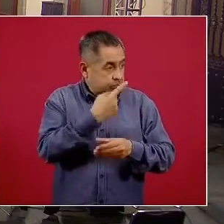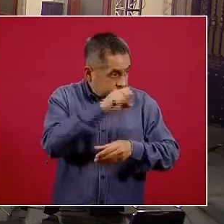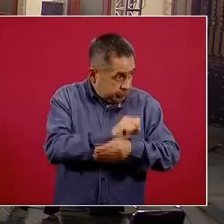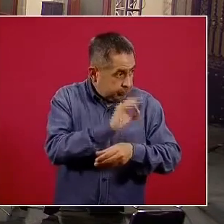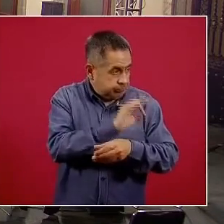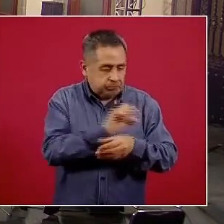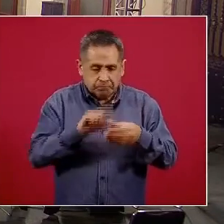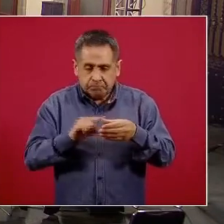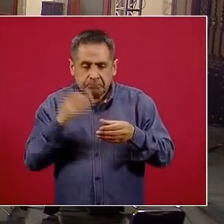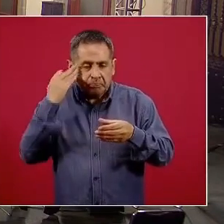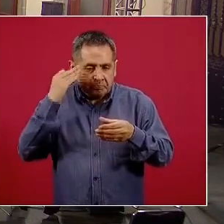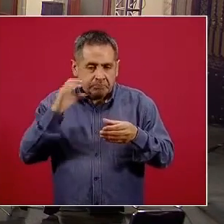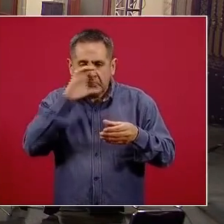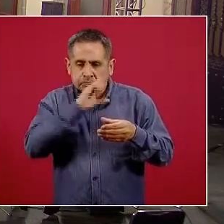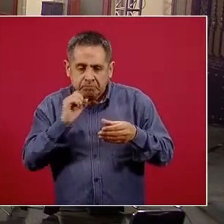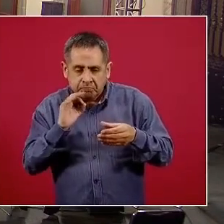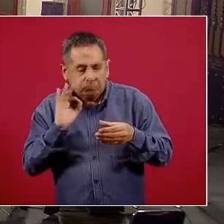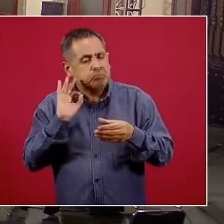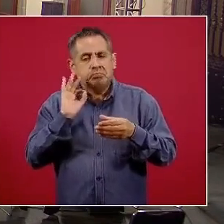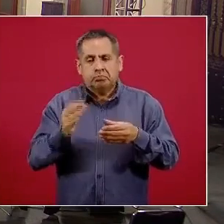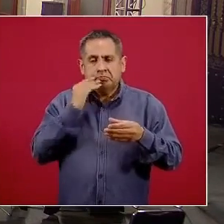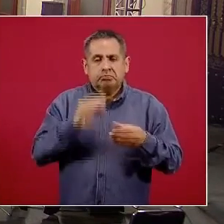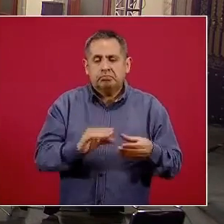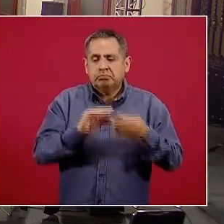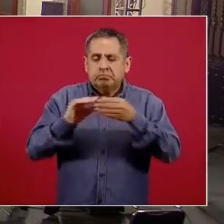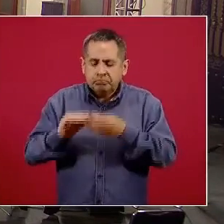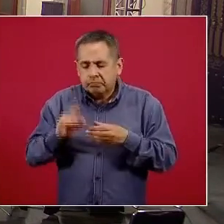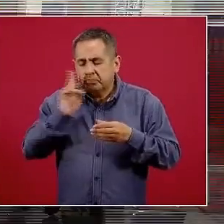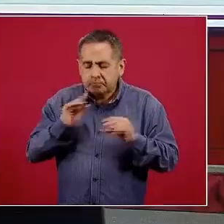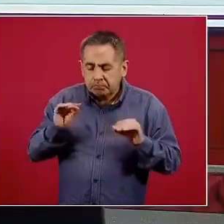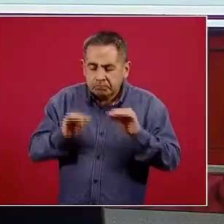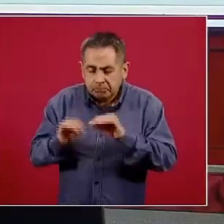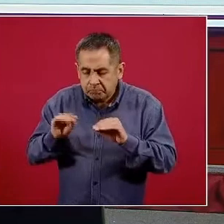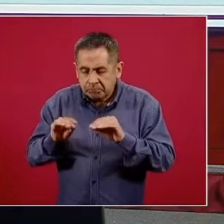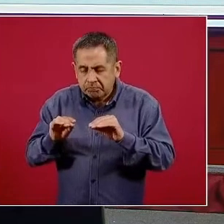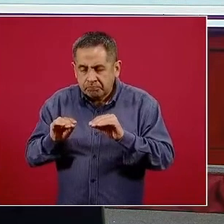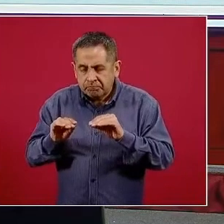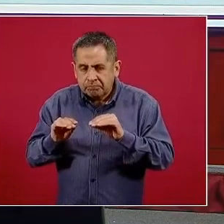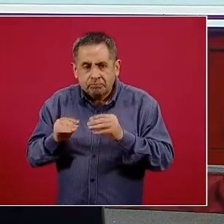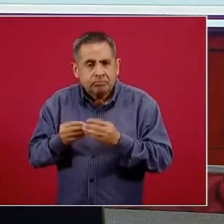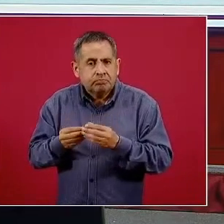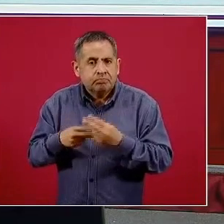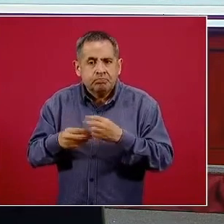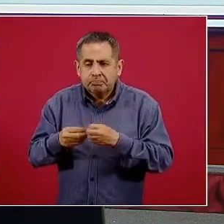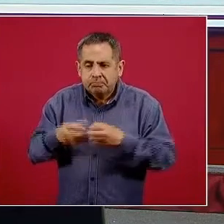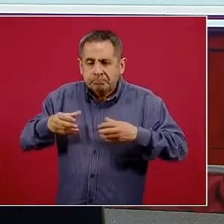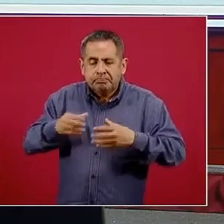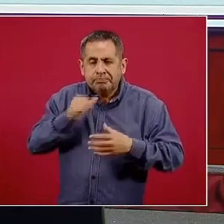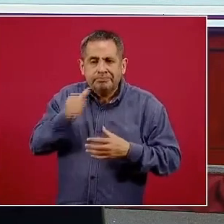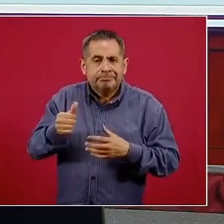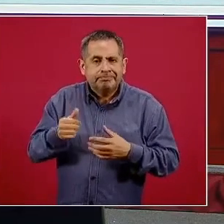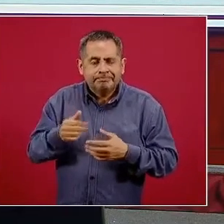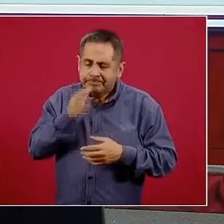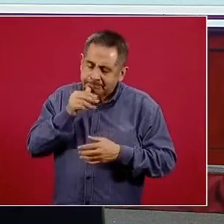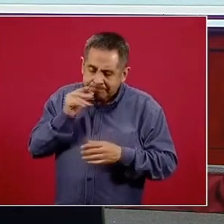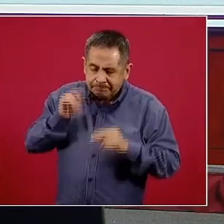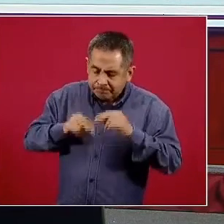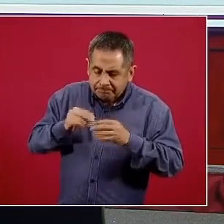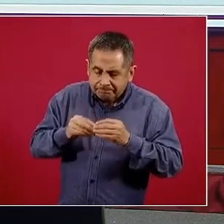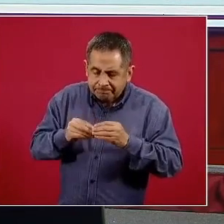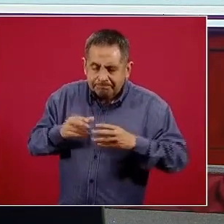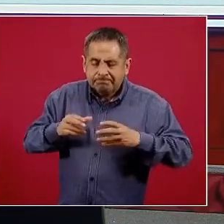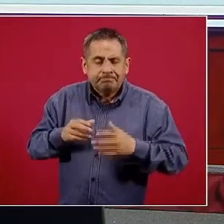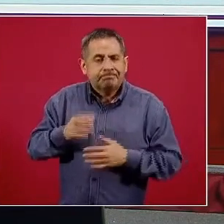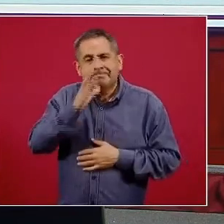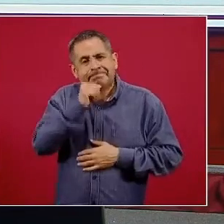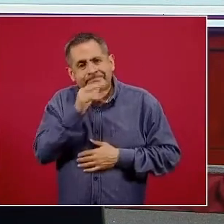proceso, no fue adecuada porque no amplificó ninguno de los controles, no amplificó ninguno de los parámetros que el